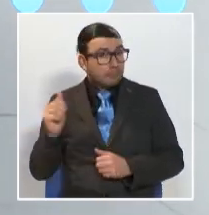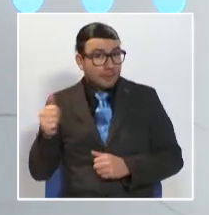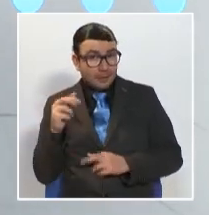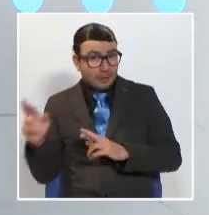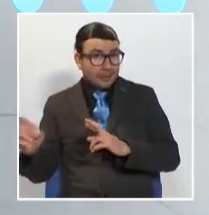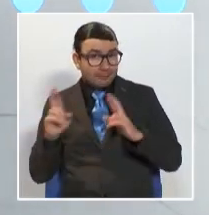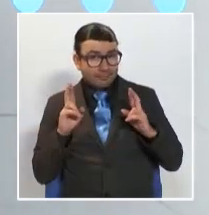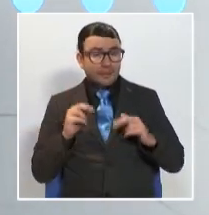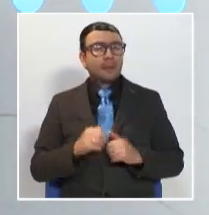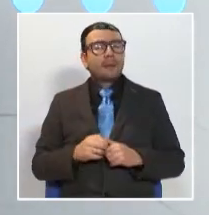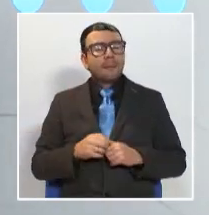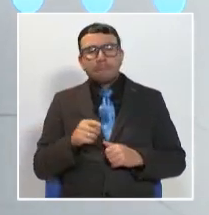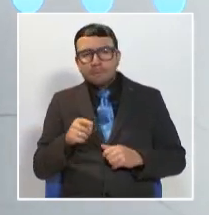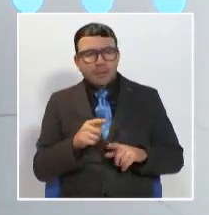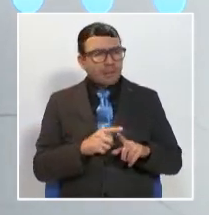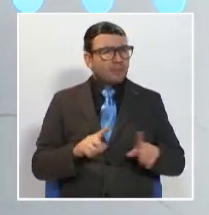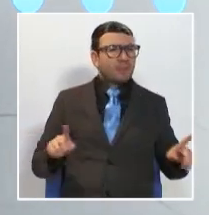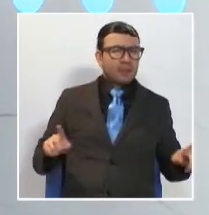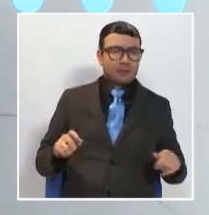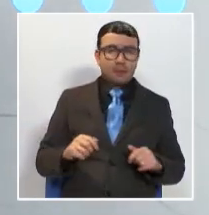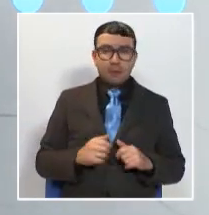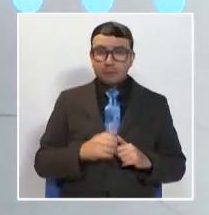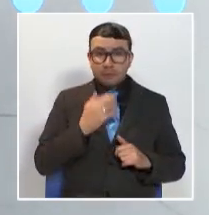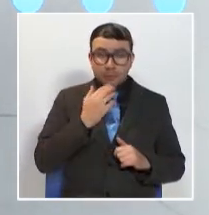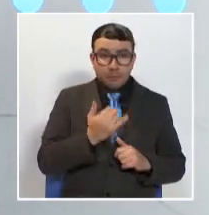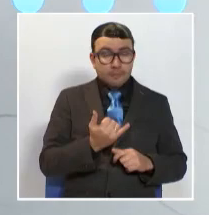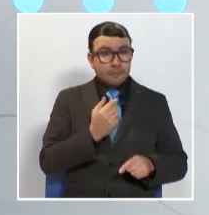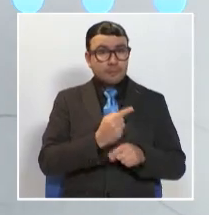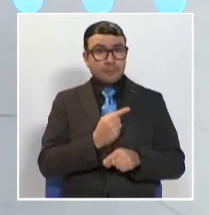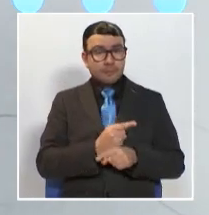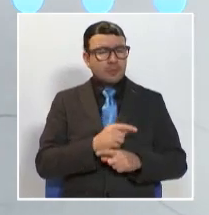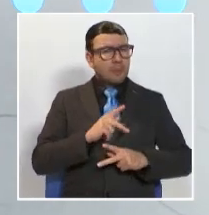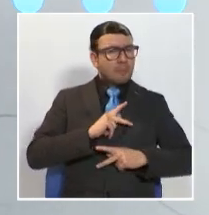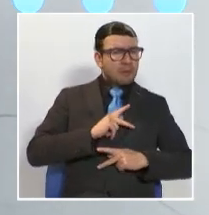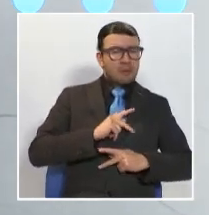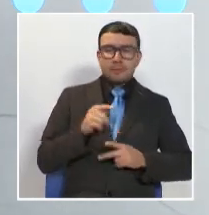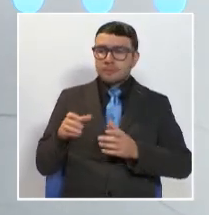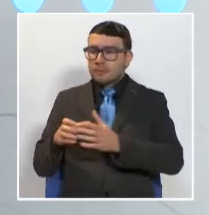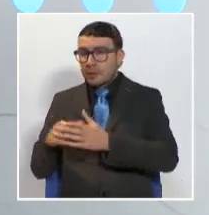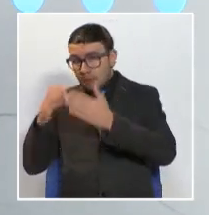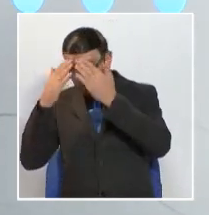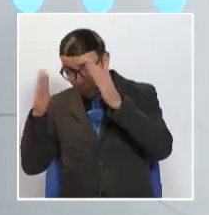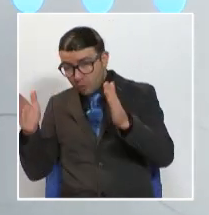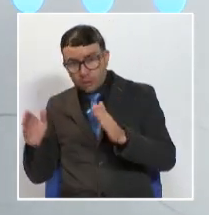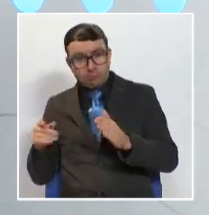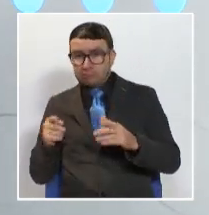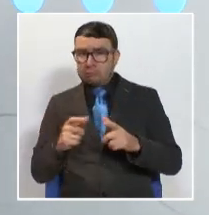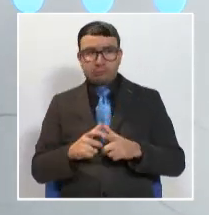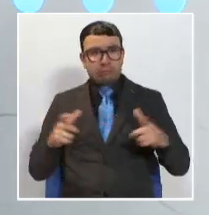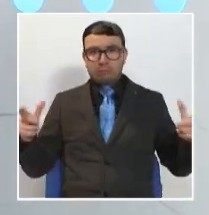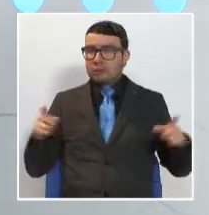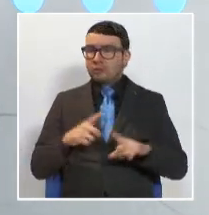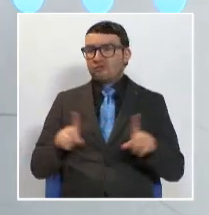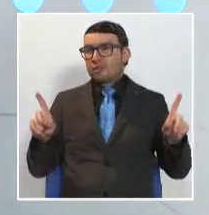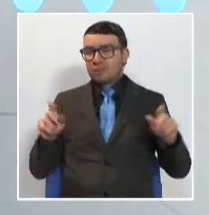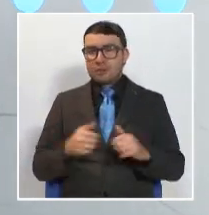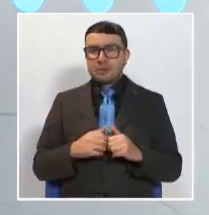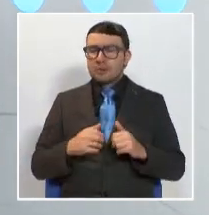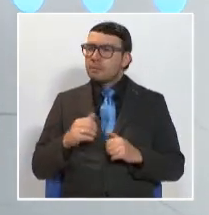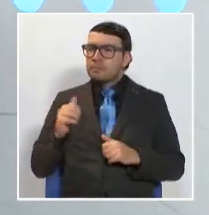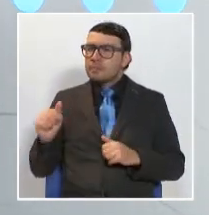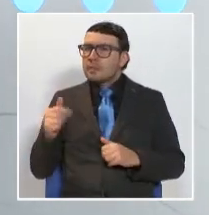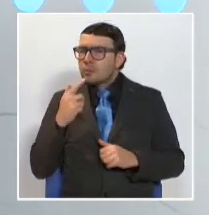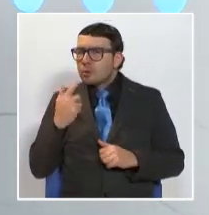la diferencia entre la práctica privada y pública es demasiado grande. Ella nos decía que,